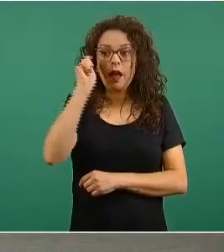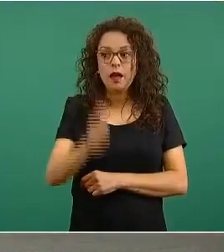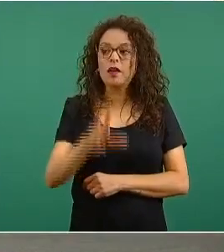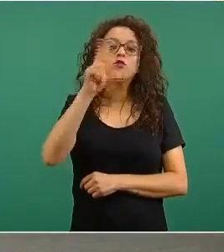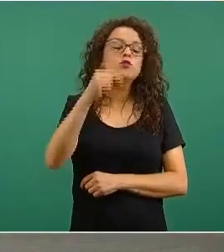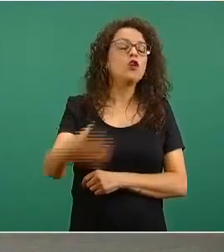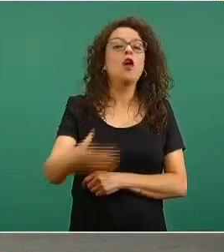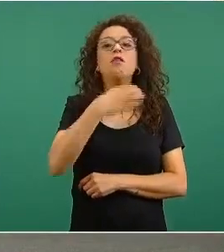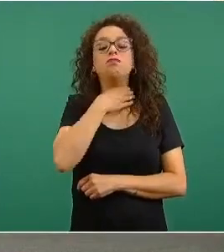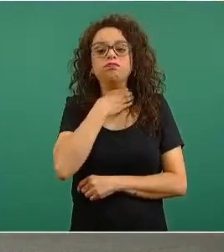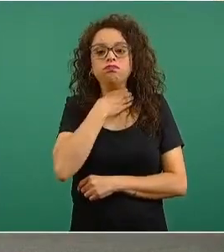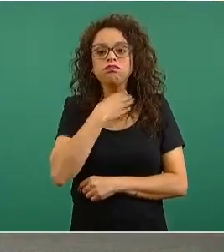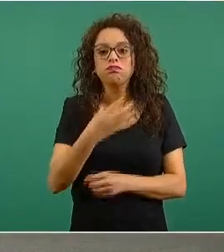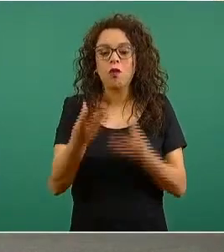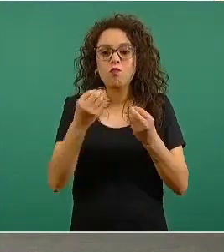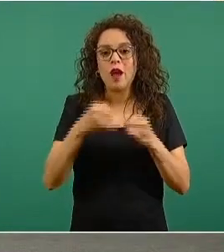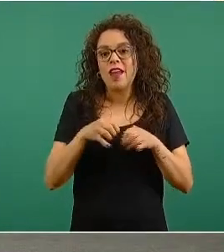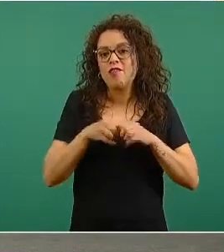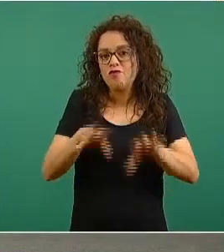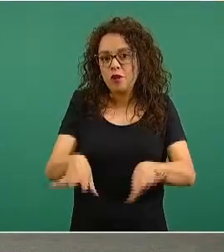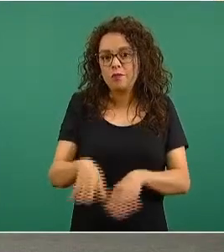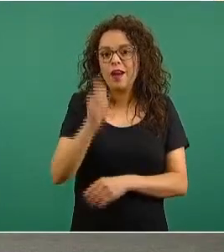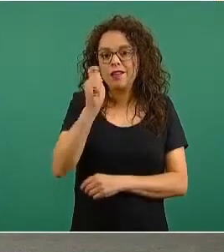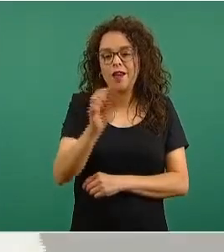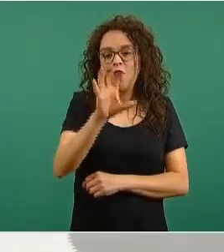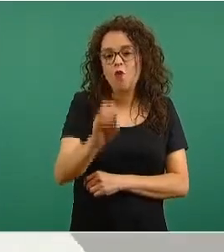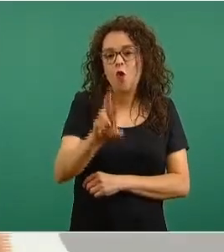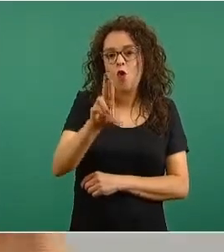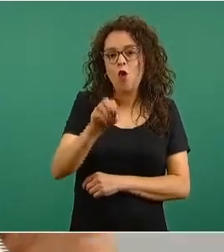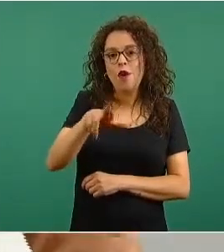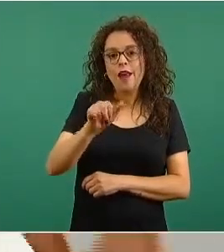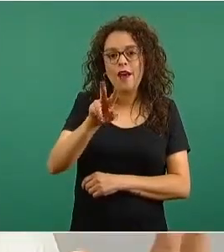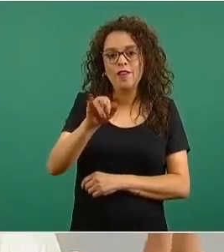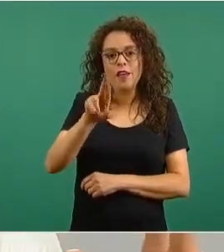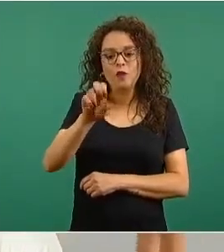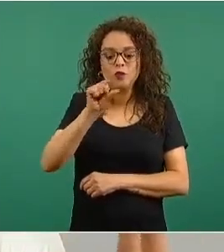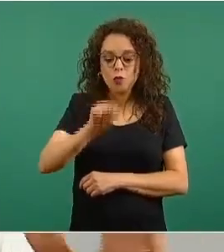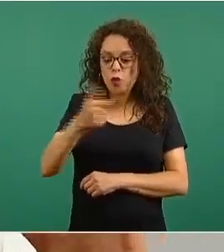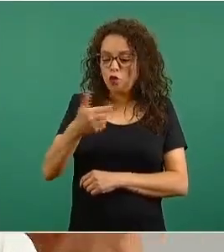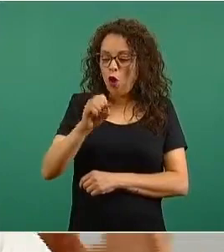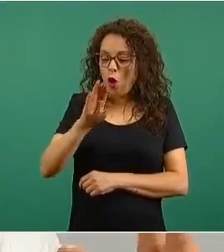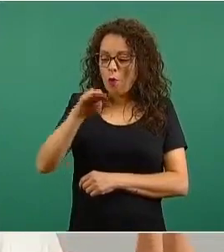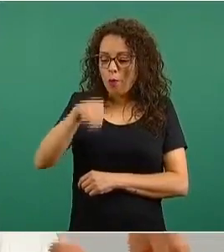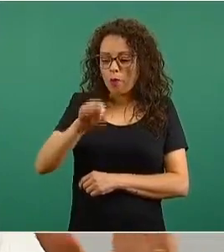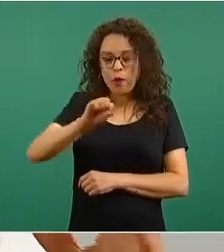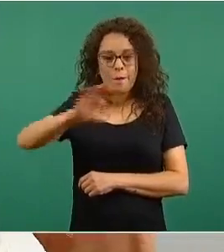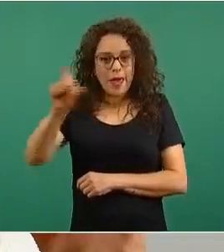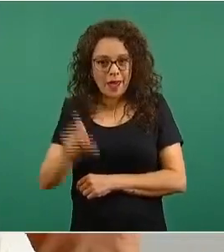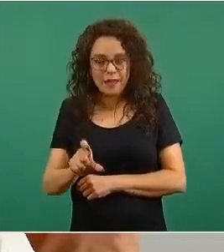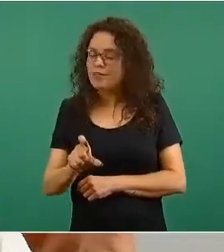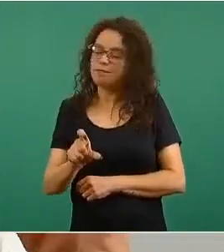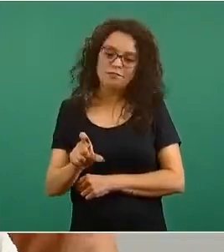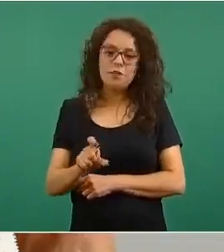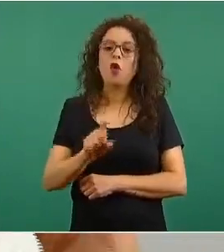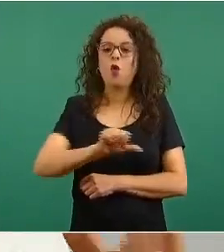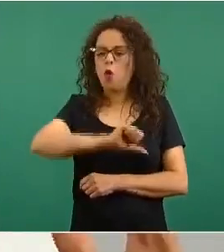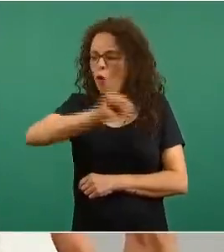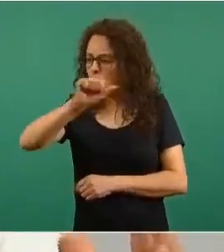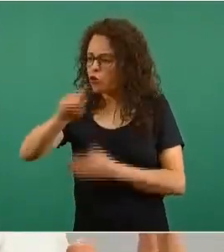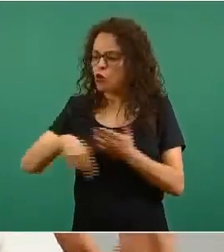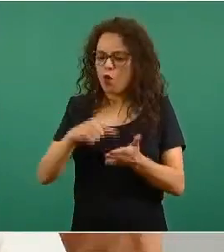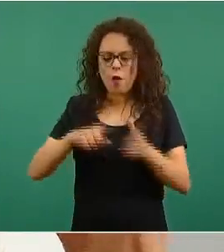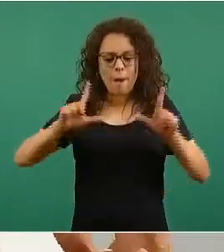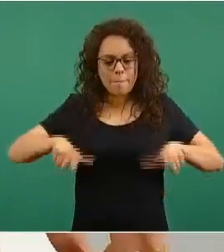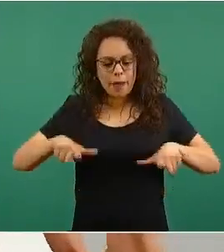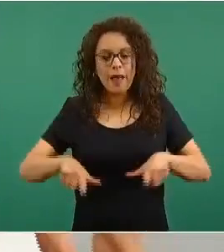de información lo que es coronavirus.gov.mx. Habrá un sitio específico. La vacunación y las vacunas